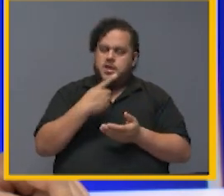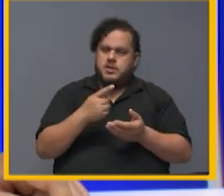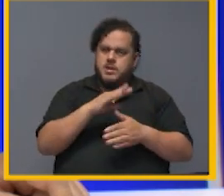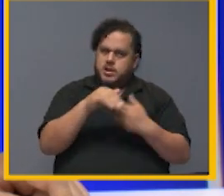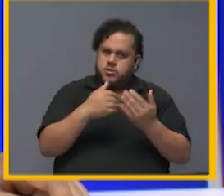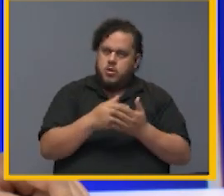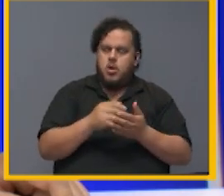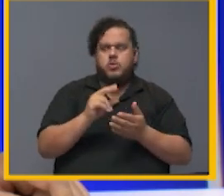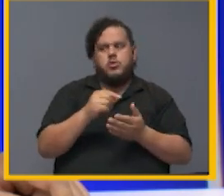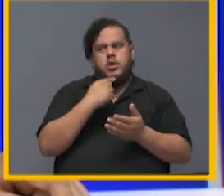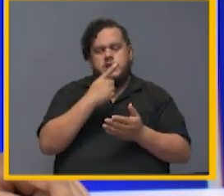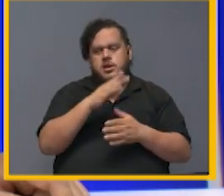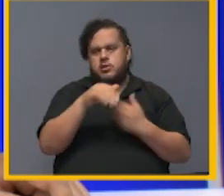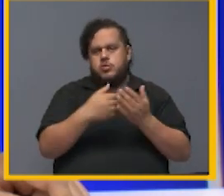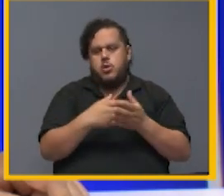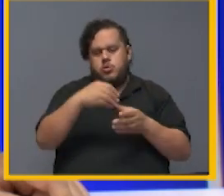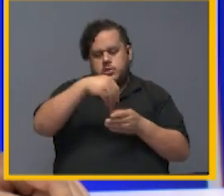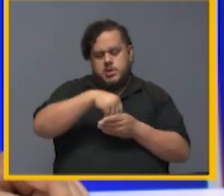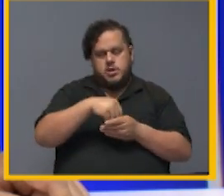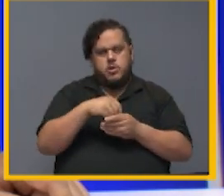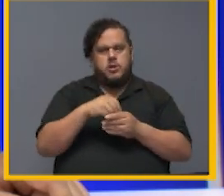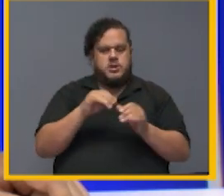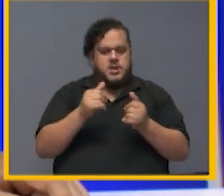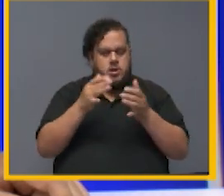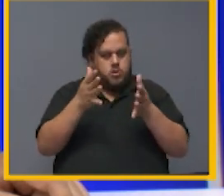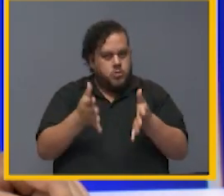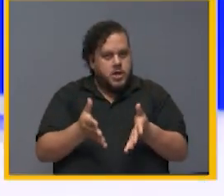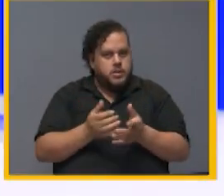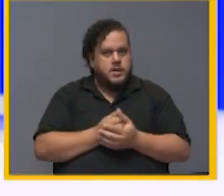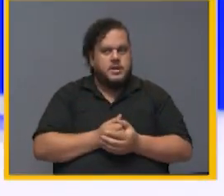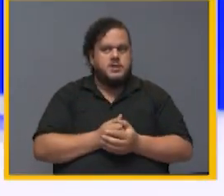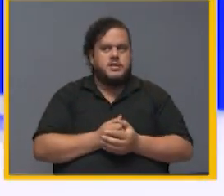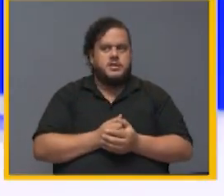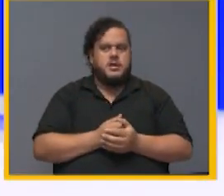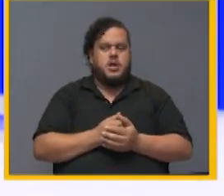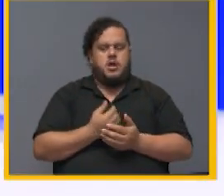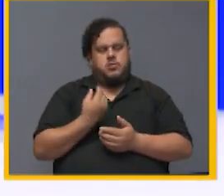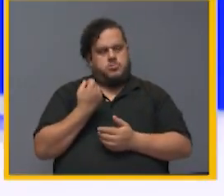absolutamente todas las cosas internas de un camerino. Es que ese es el tema. Lo de Faerrón es un poquito más delicado.